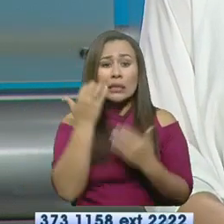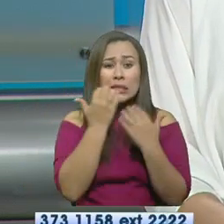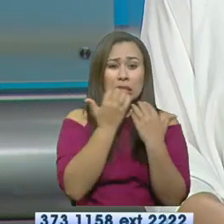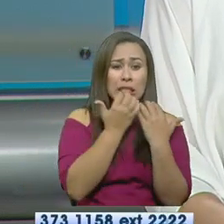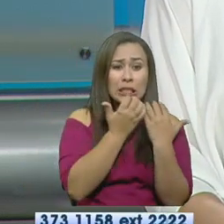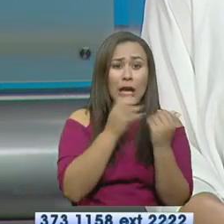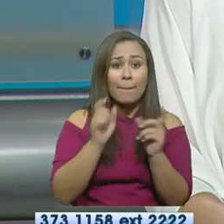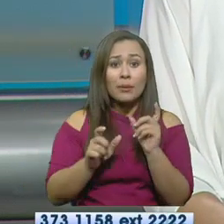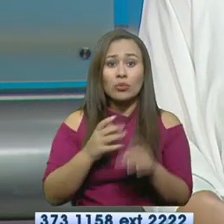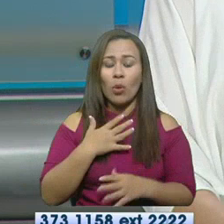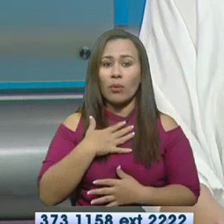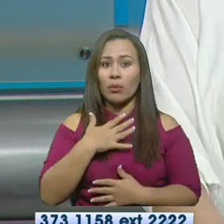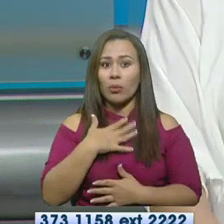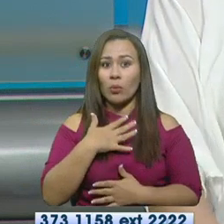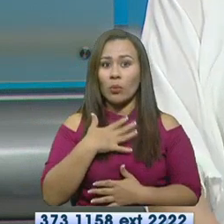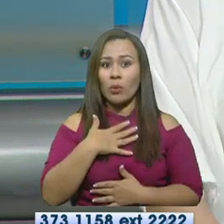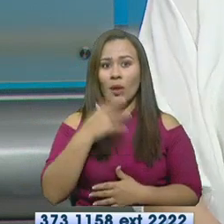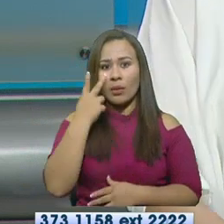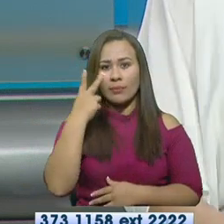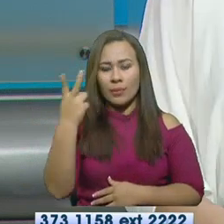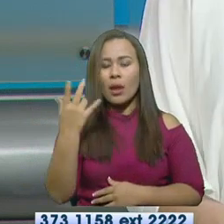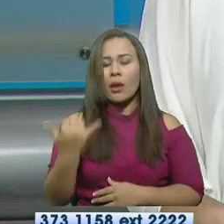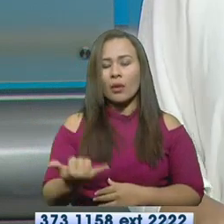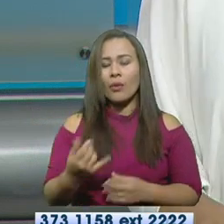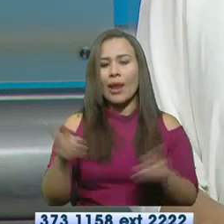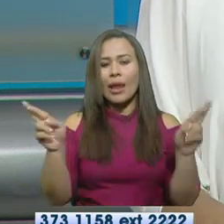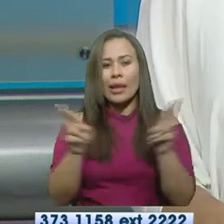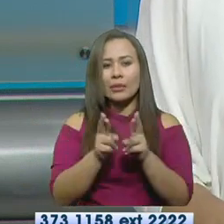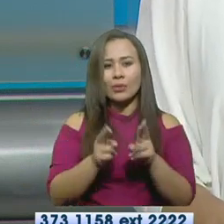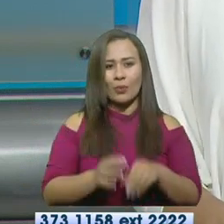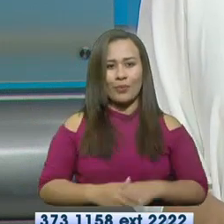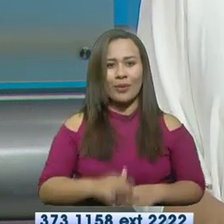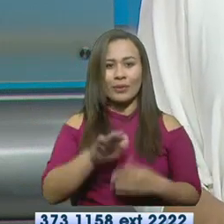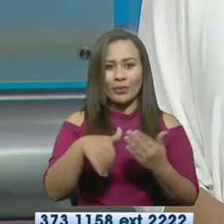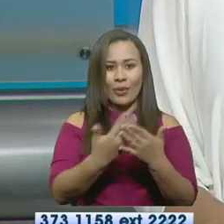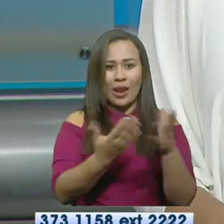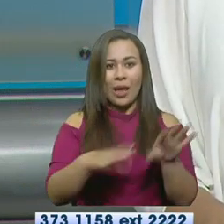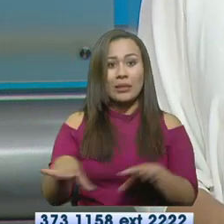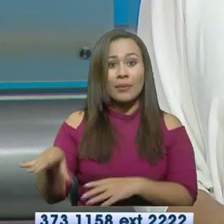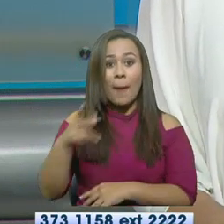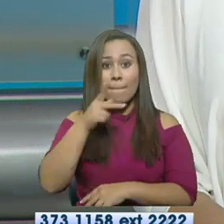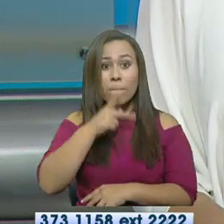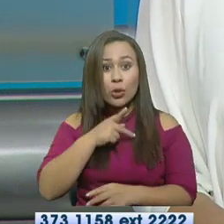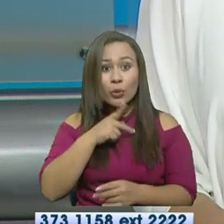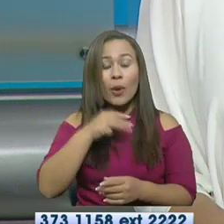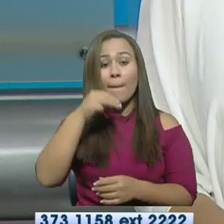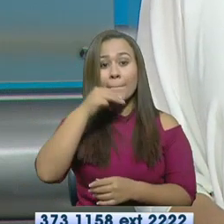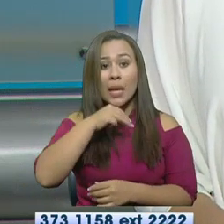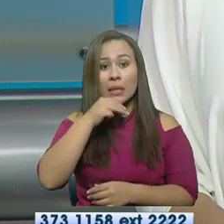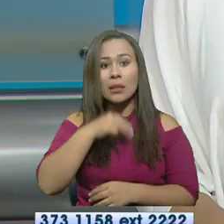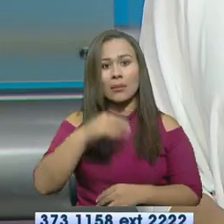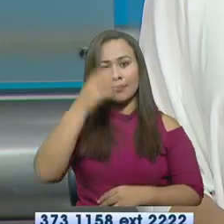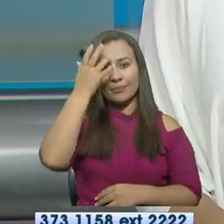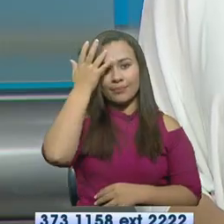la población. A continuación les presentamos un resumen de lo ocurrido en Puerto Viejo, Manta y Cuenca.